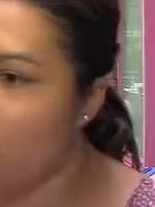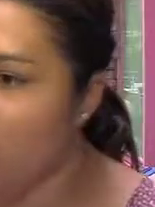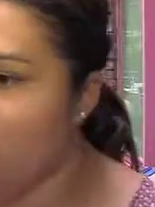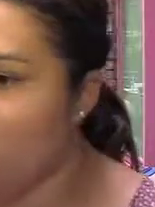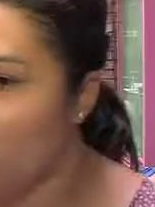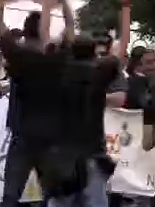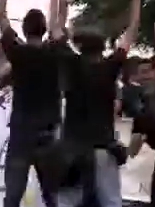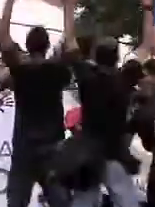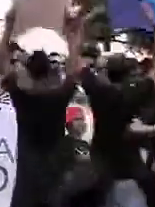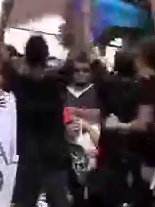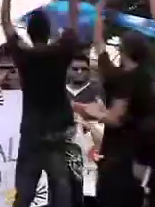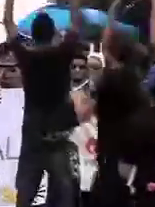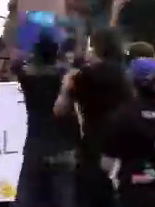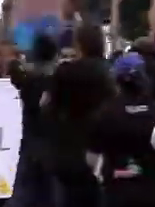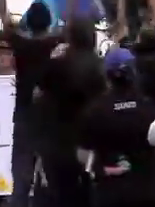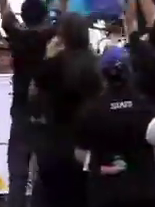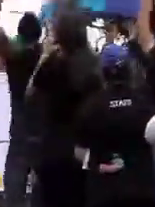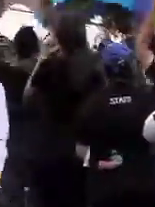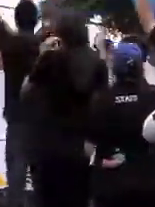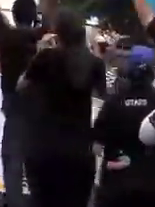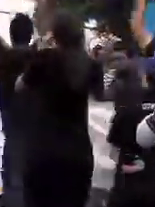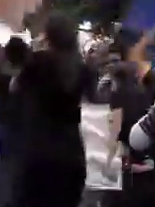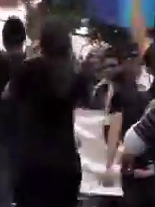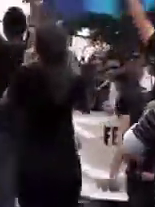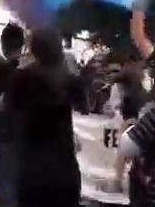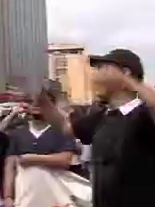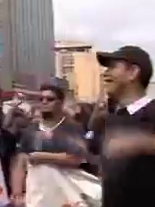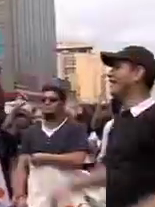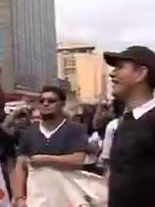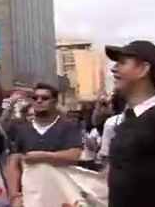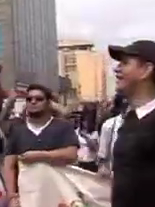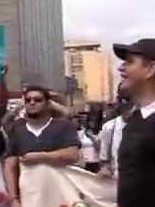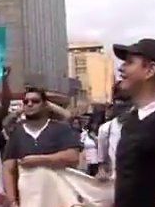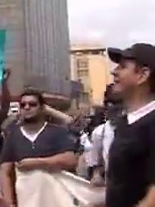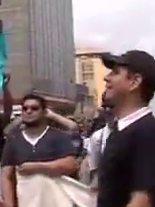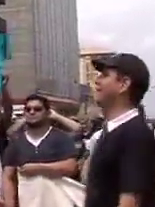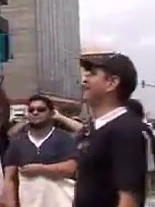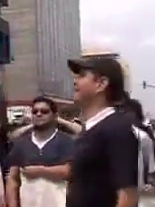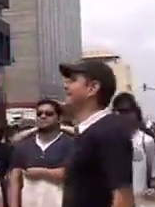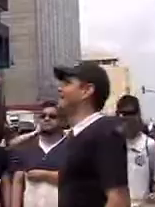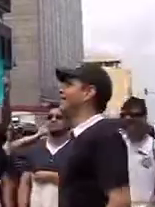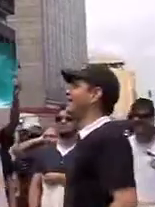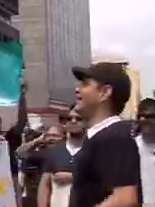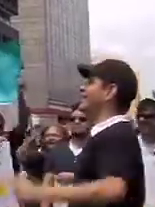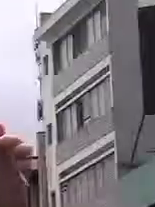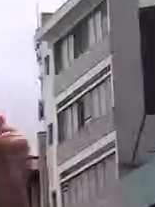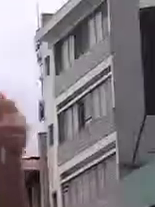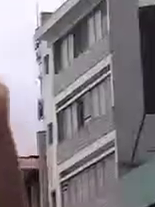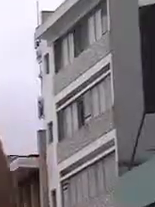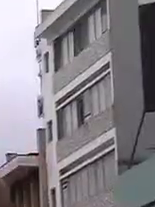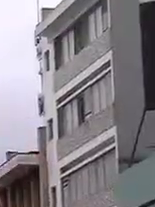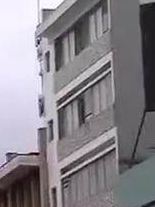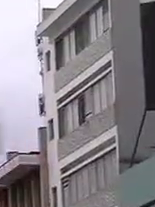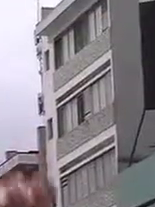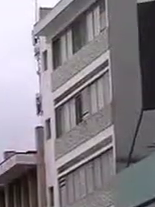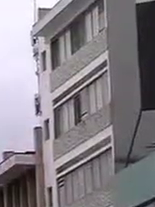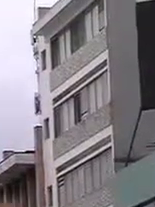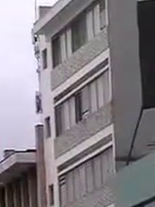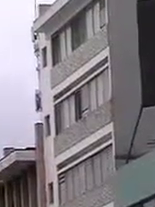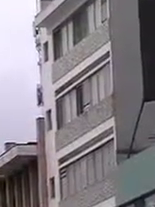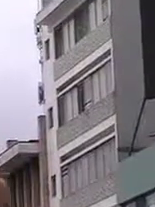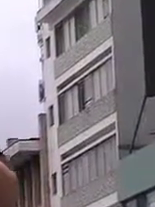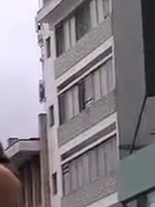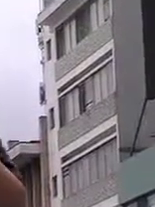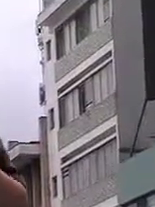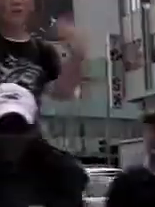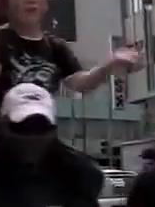hora de toma de decisiones. Del 10% de la población que representan las personas con discapacidad, poco más del 30% realiza